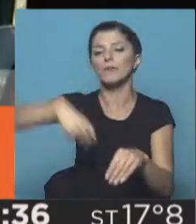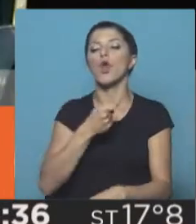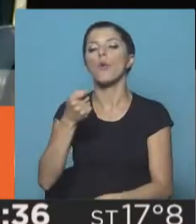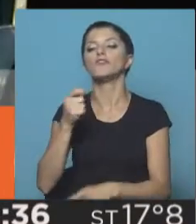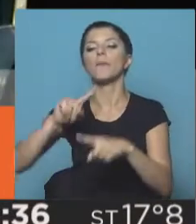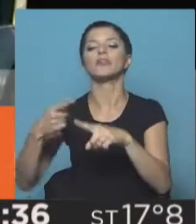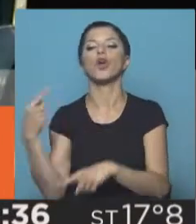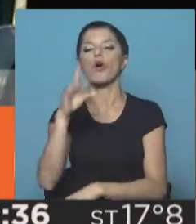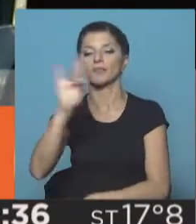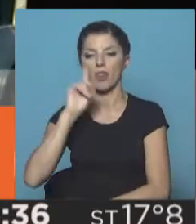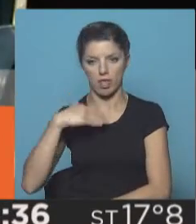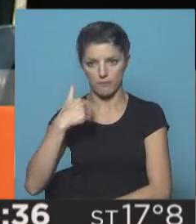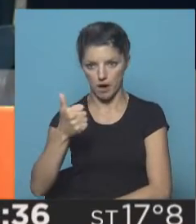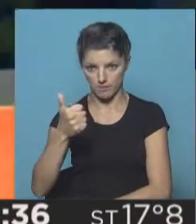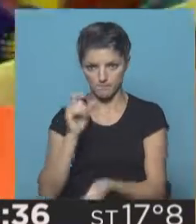Rousseff de la presidencia.